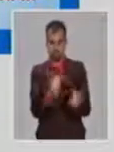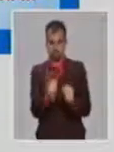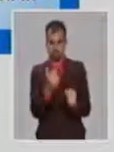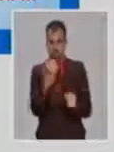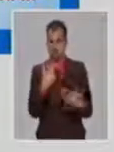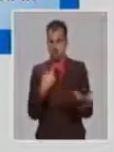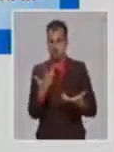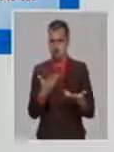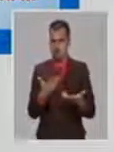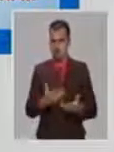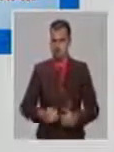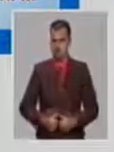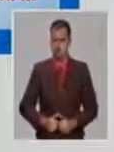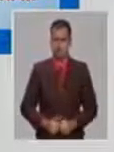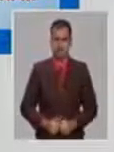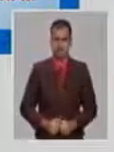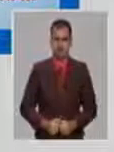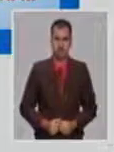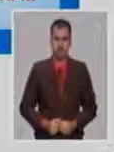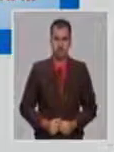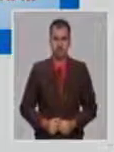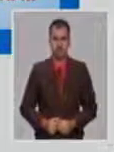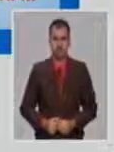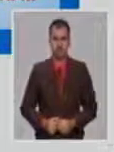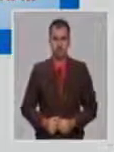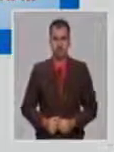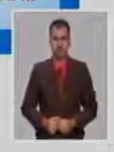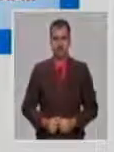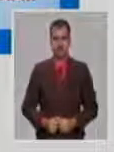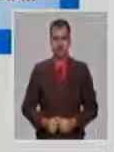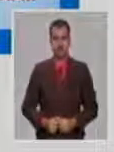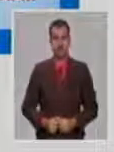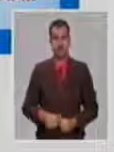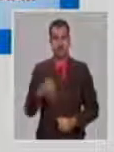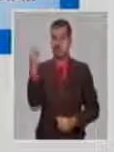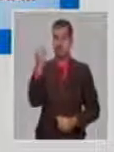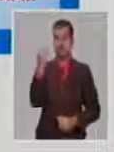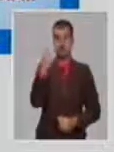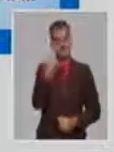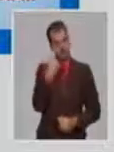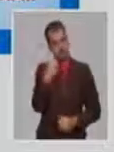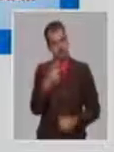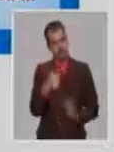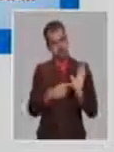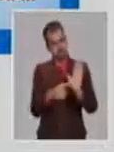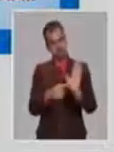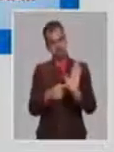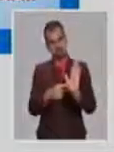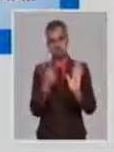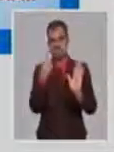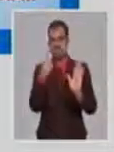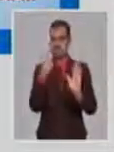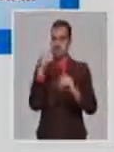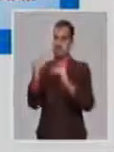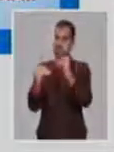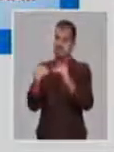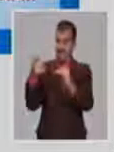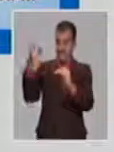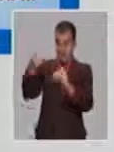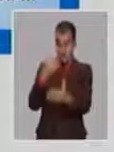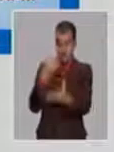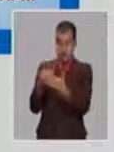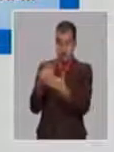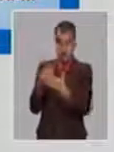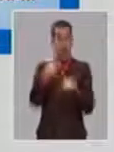es importante que la población lo conozca. Es una exigencia internacional poder demostrar que existen diferencias entre los sujetos que reciben el